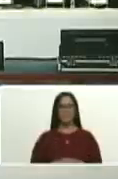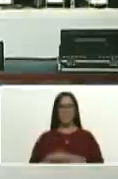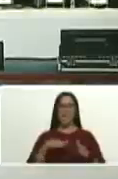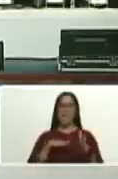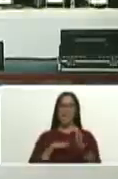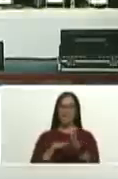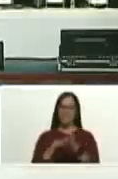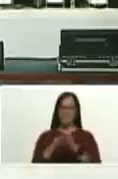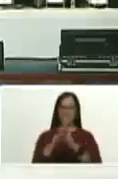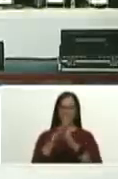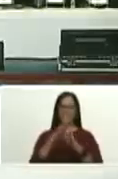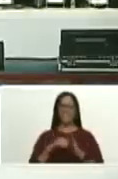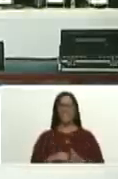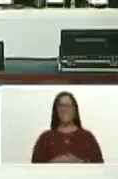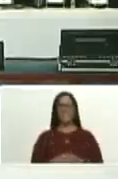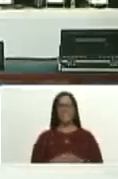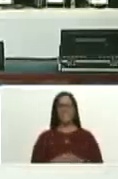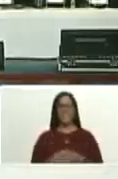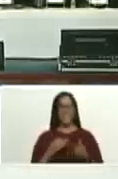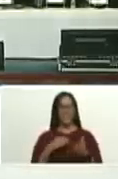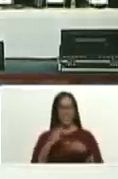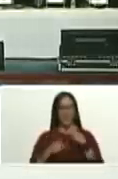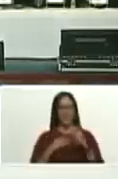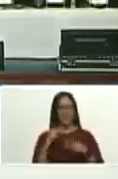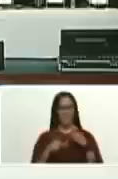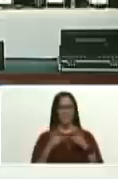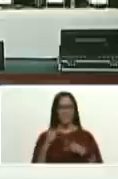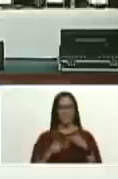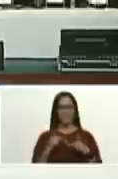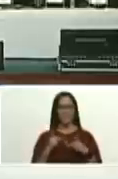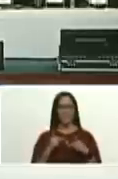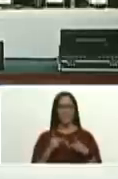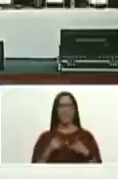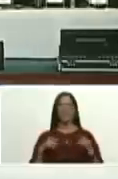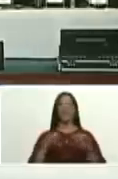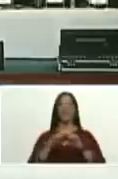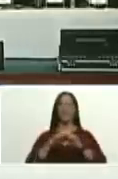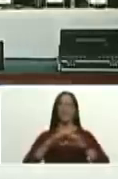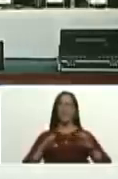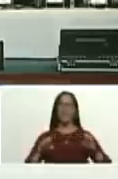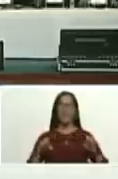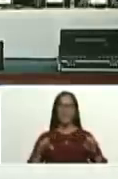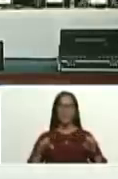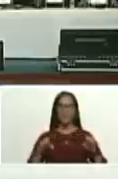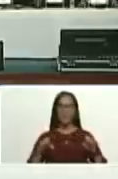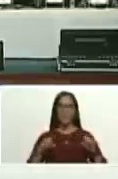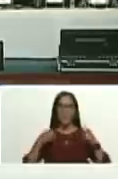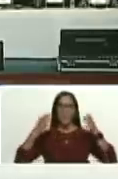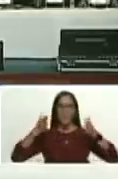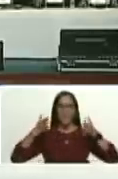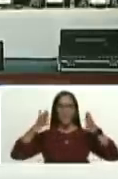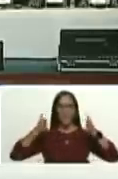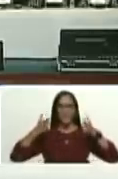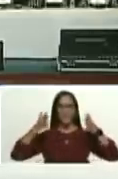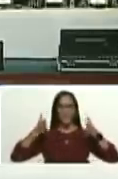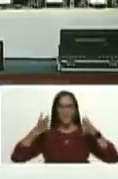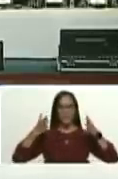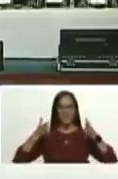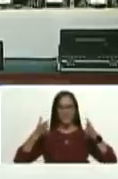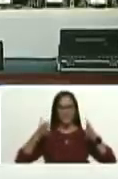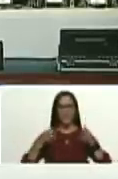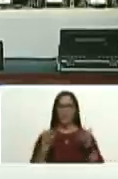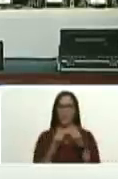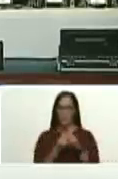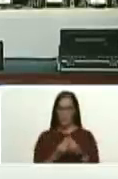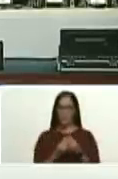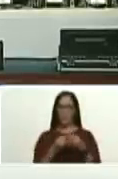Avanzando en la producción, en la educación, en la formación, junto a la clase